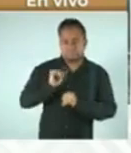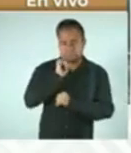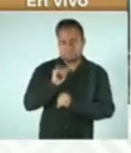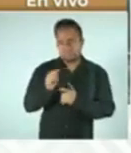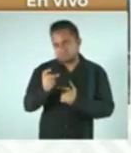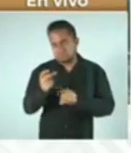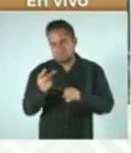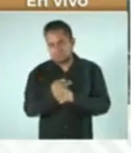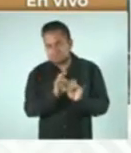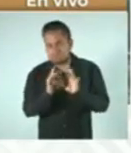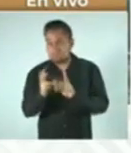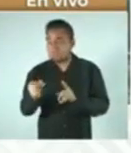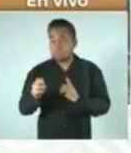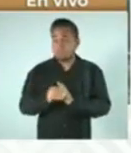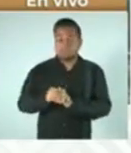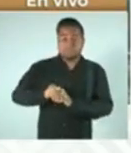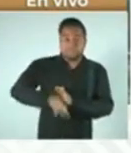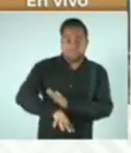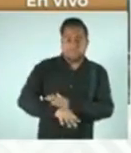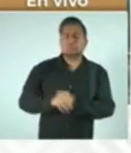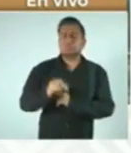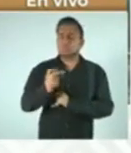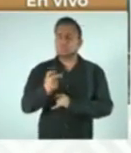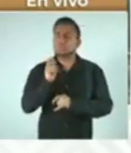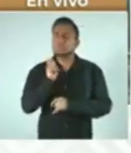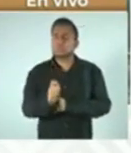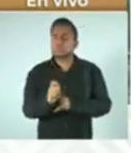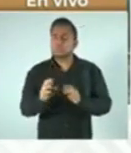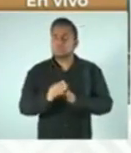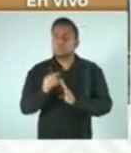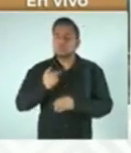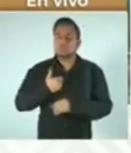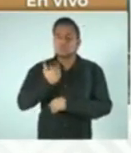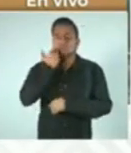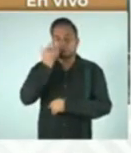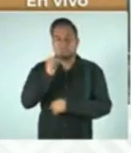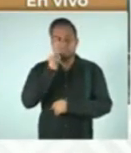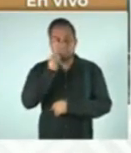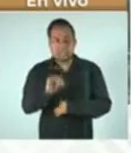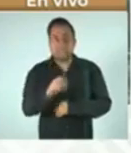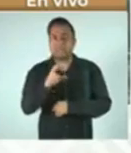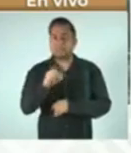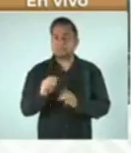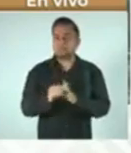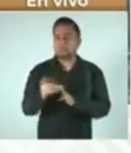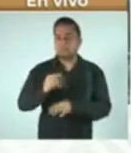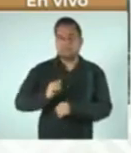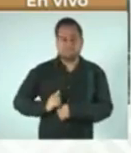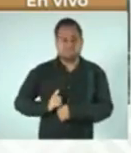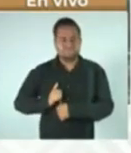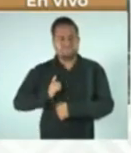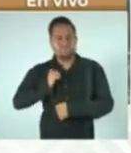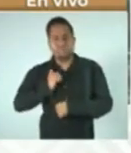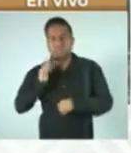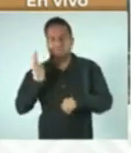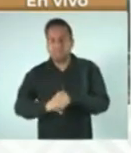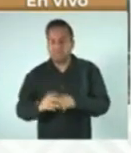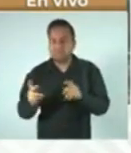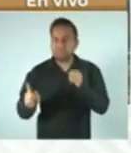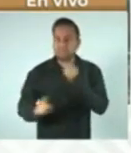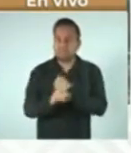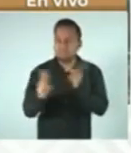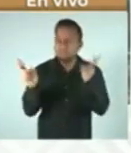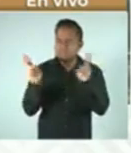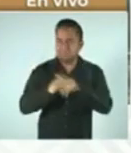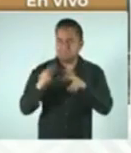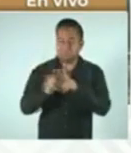eso no es omisión. Por el contrario, es buscar que no rebase una situación mayor a la que ya se